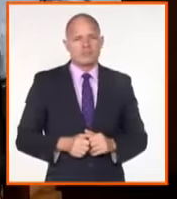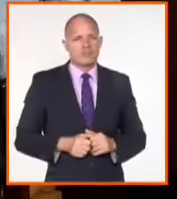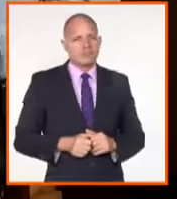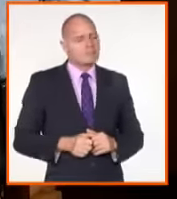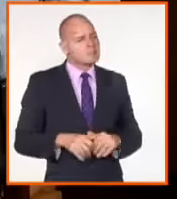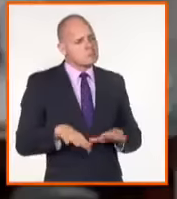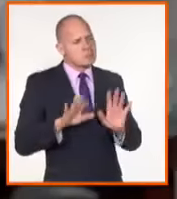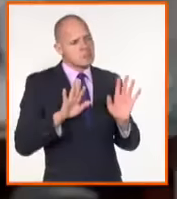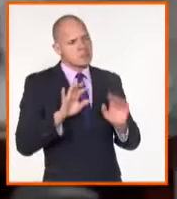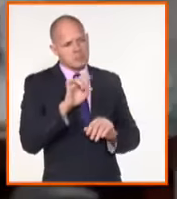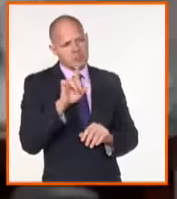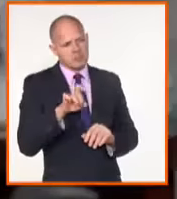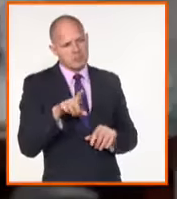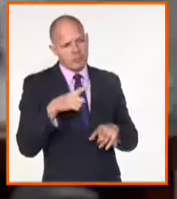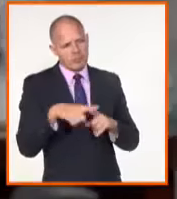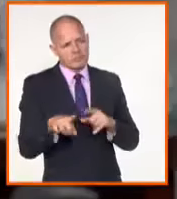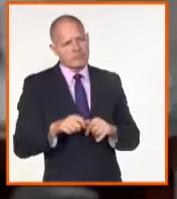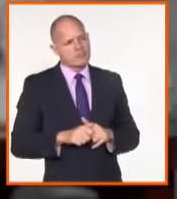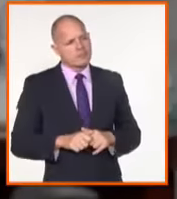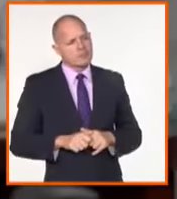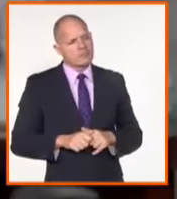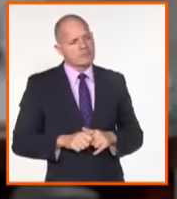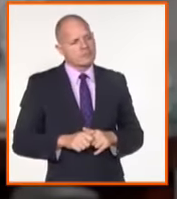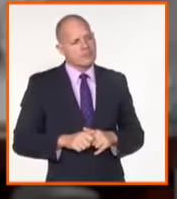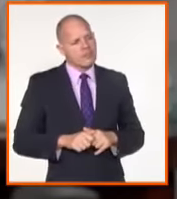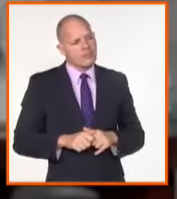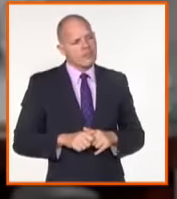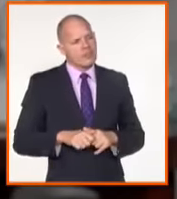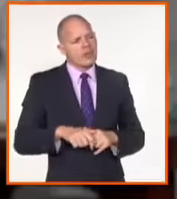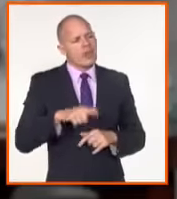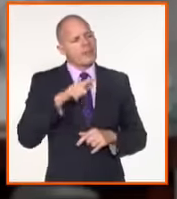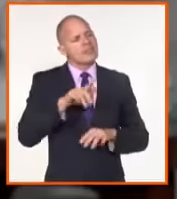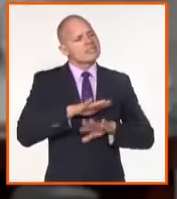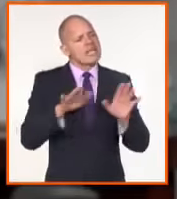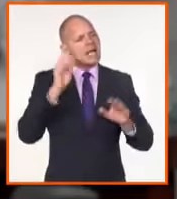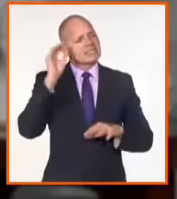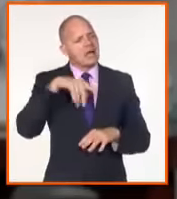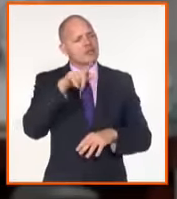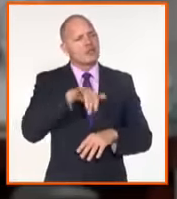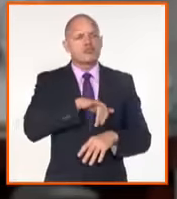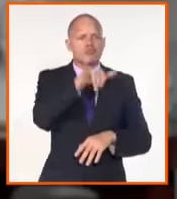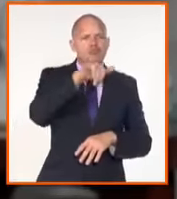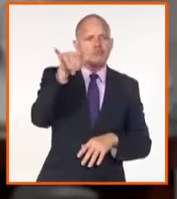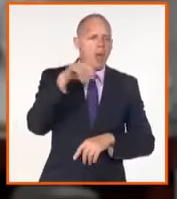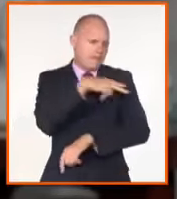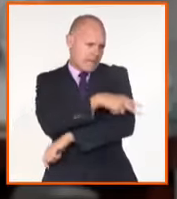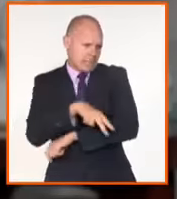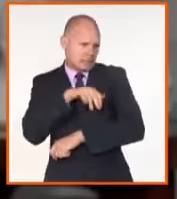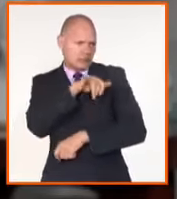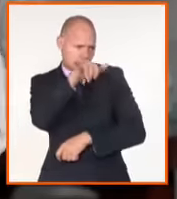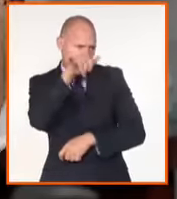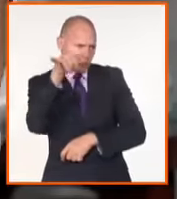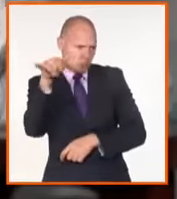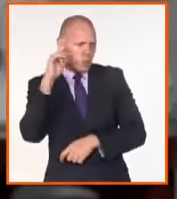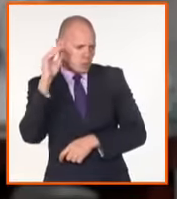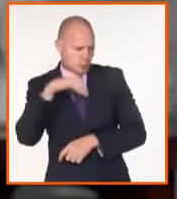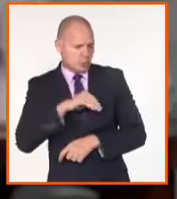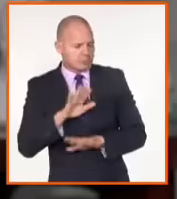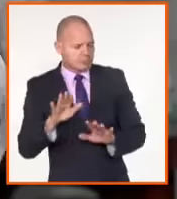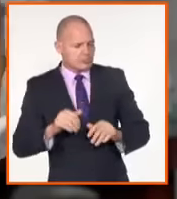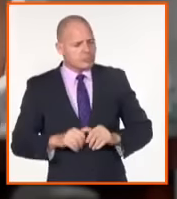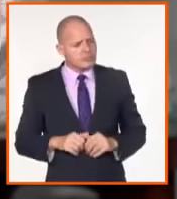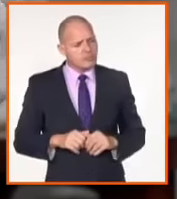al tema de sus recorridos en el exterior, etcétera, que me parecen también de mucho interés, pero quiero